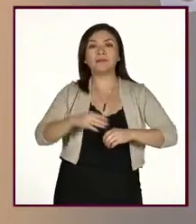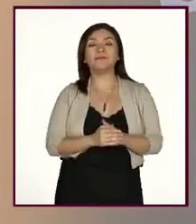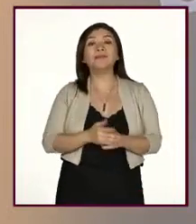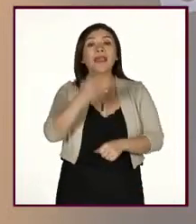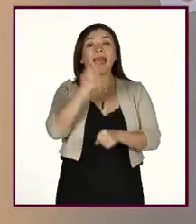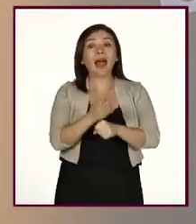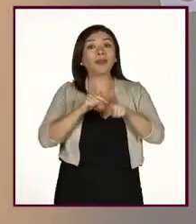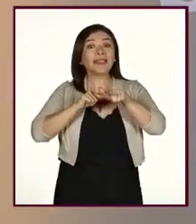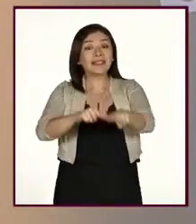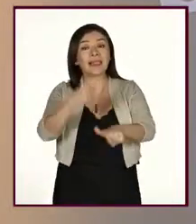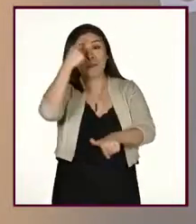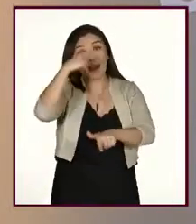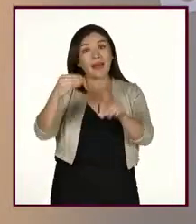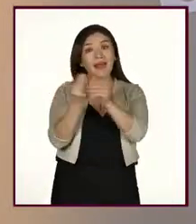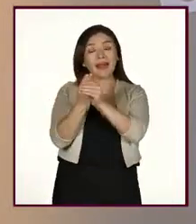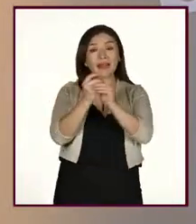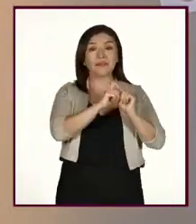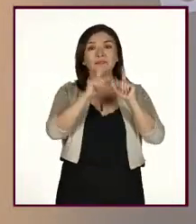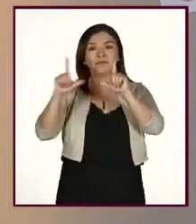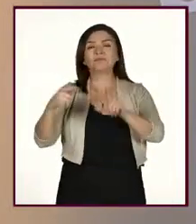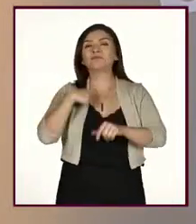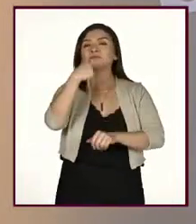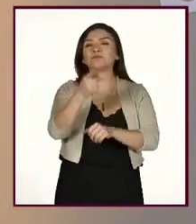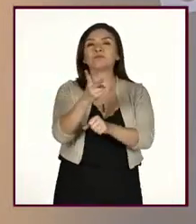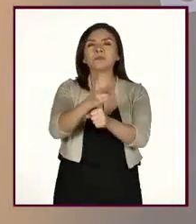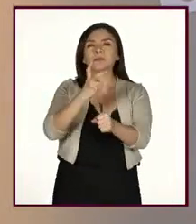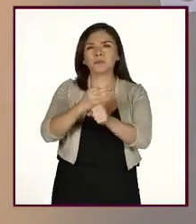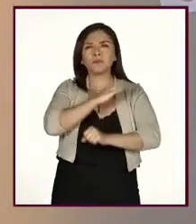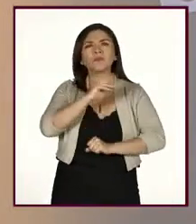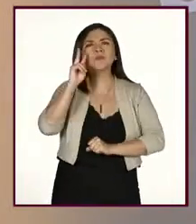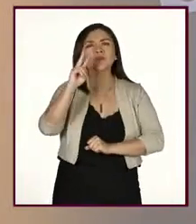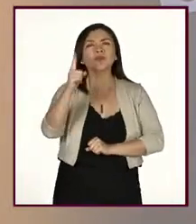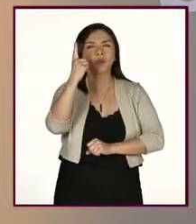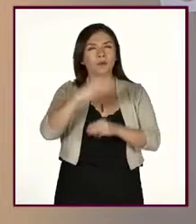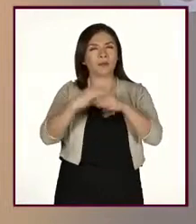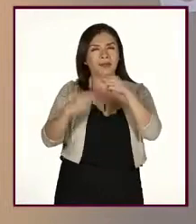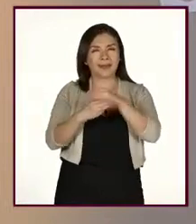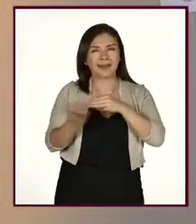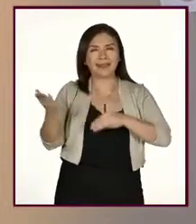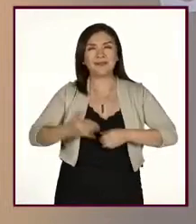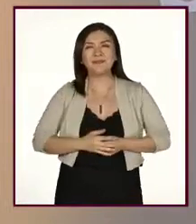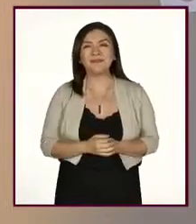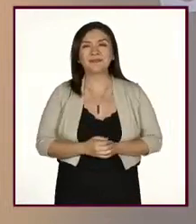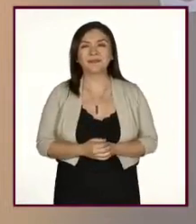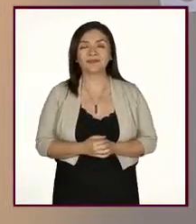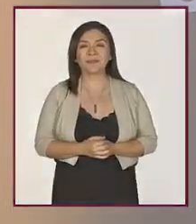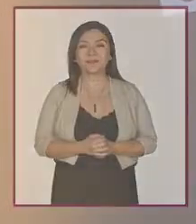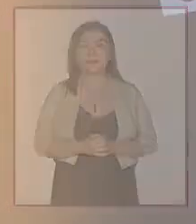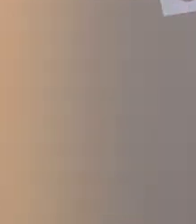de continuar con nuestro seminario, también quiero invitarlos a ver el siguiente material.